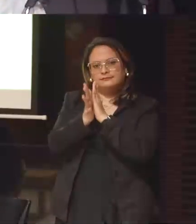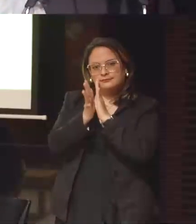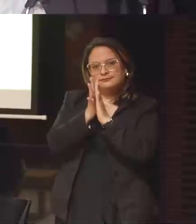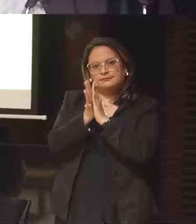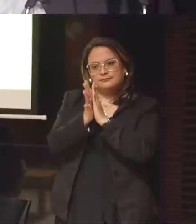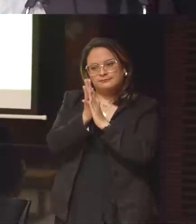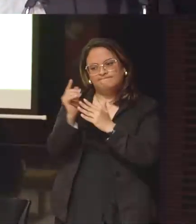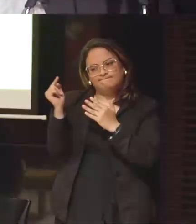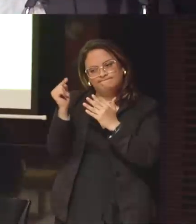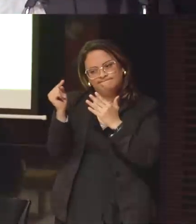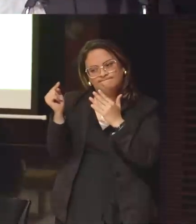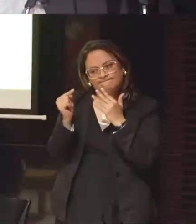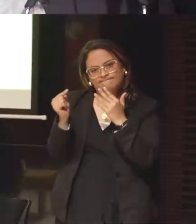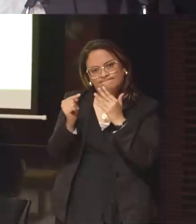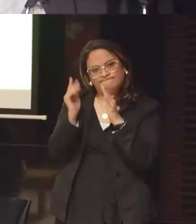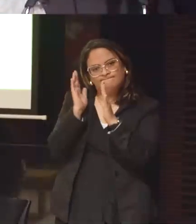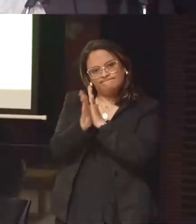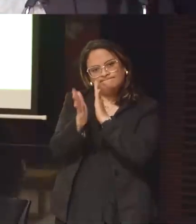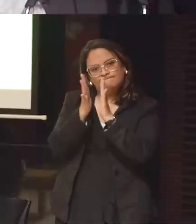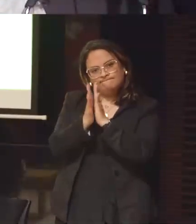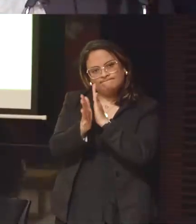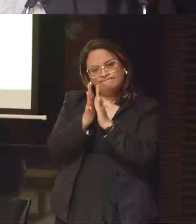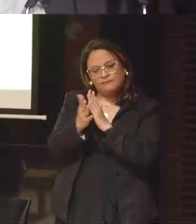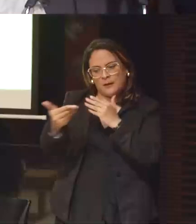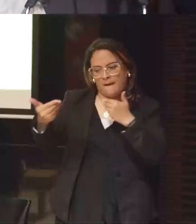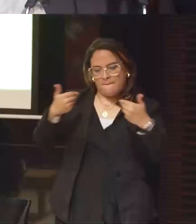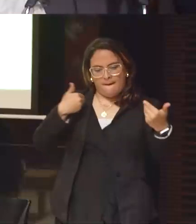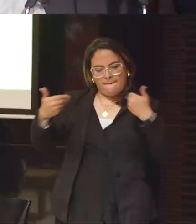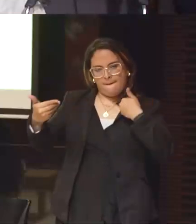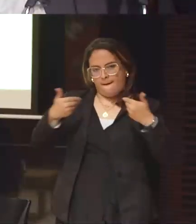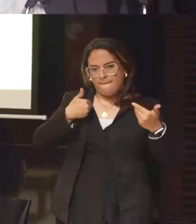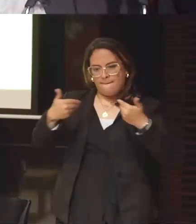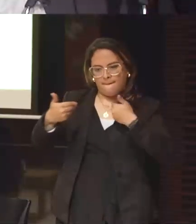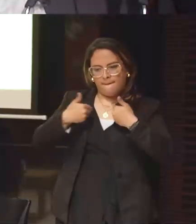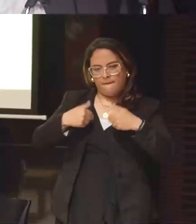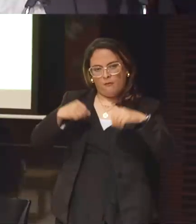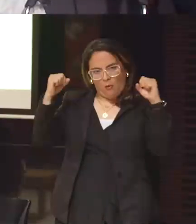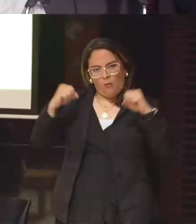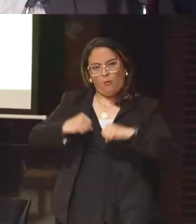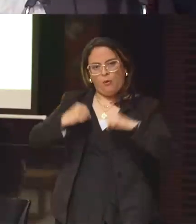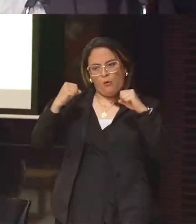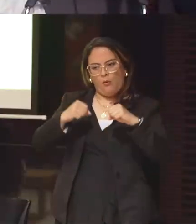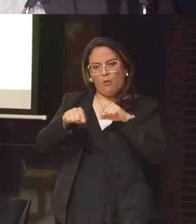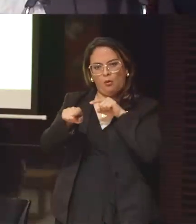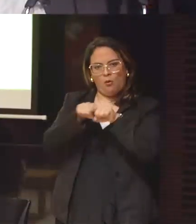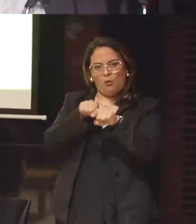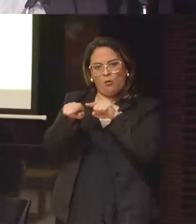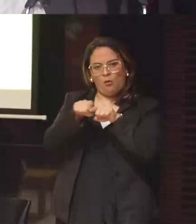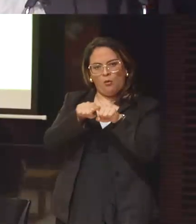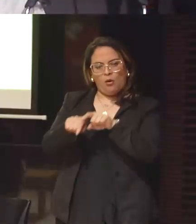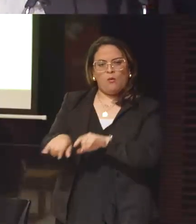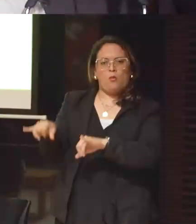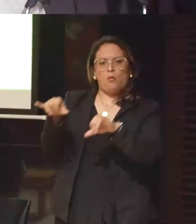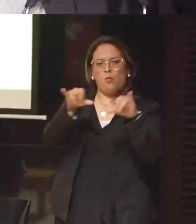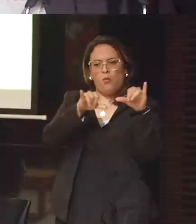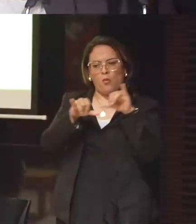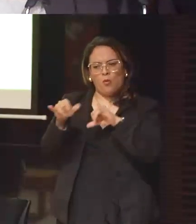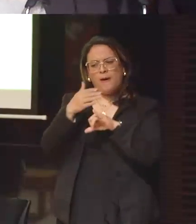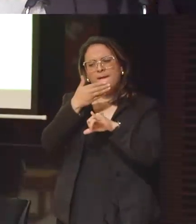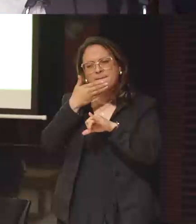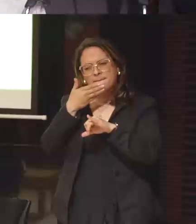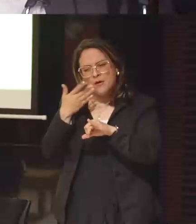súper específico para que haya una licitación y todo el mundo compita en igualdad. Entonces, que si yo digo, mejor hagamos la